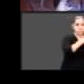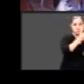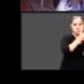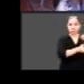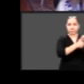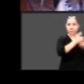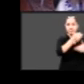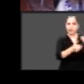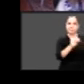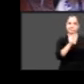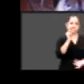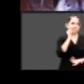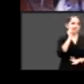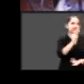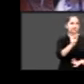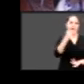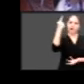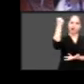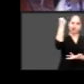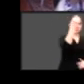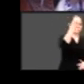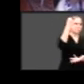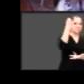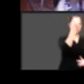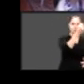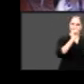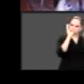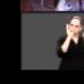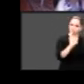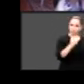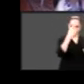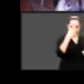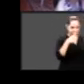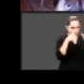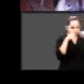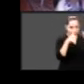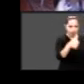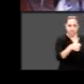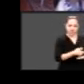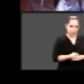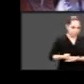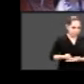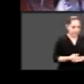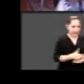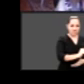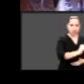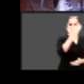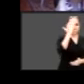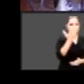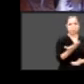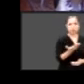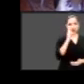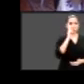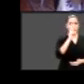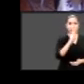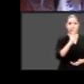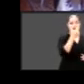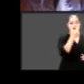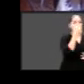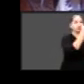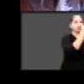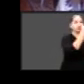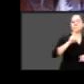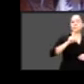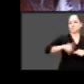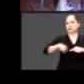que además nos estamos alejando cada vez más de esa posibilidad de invertir los recursos públicos en los primeros años de